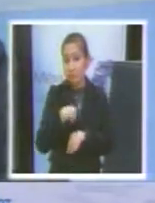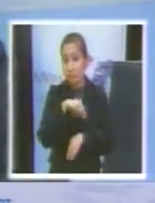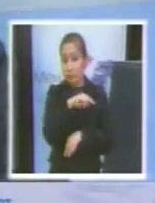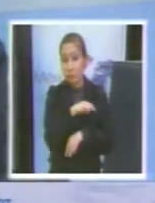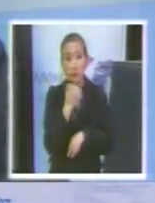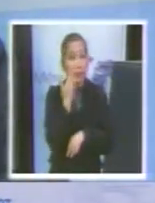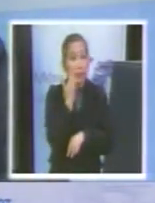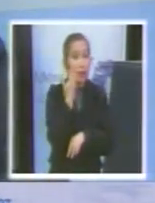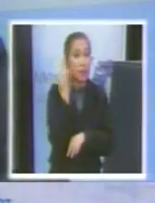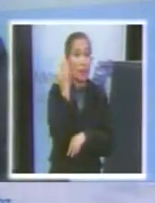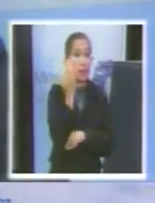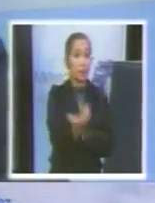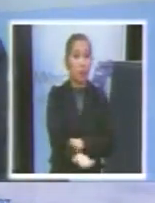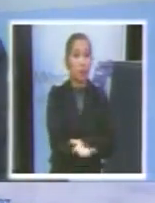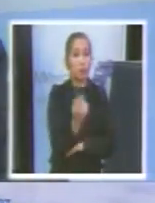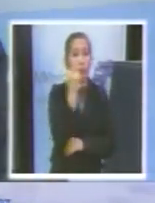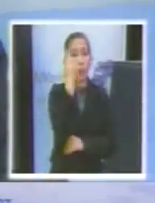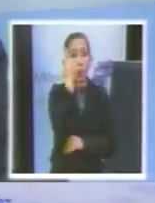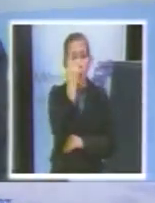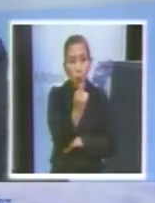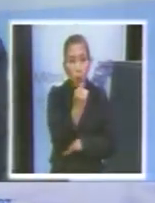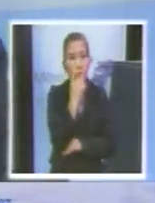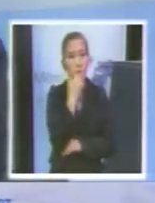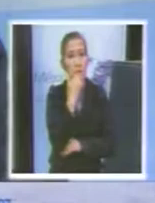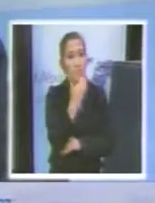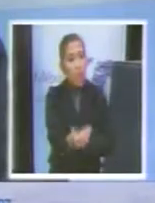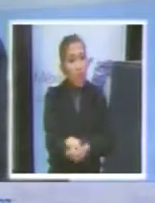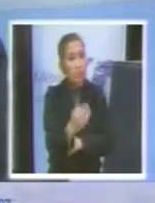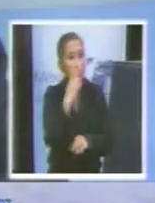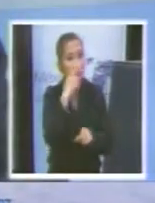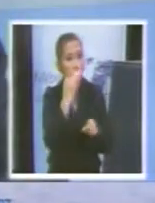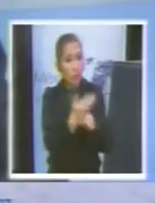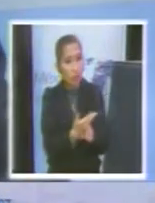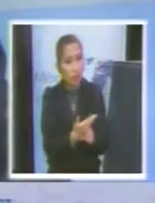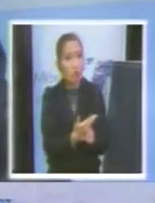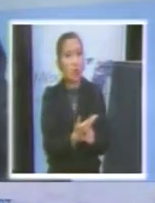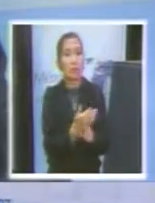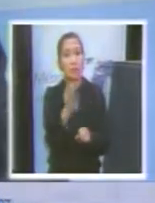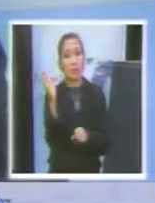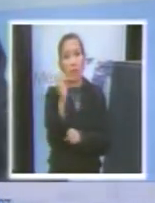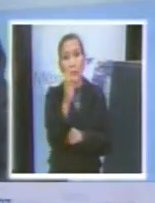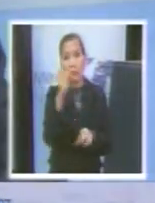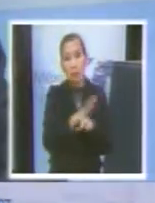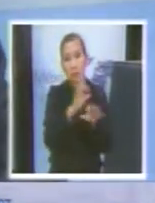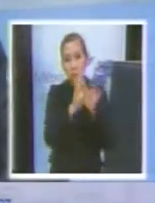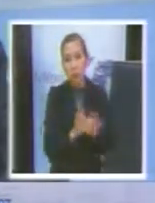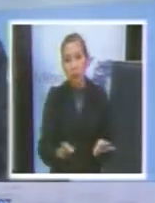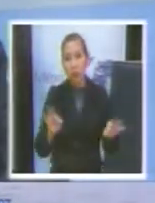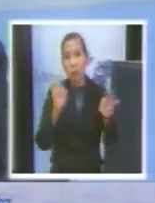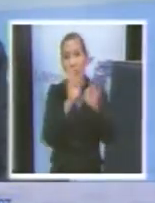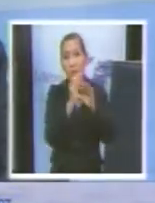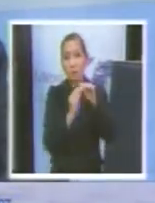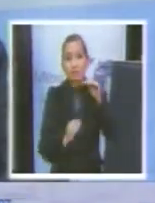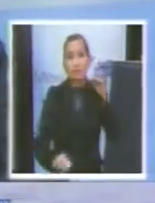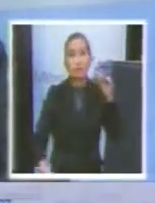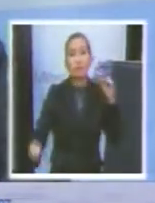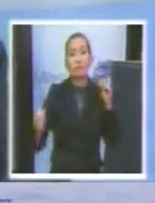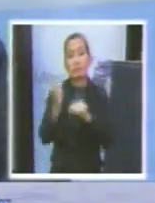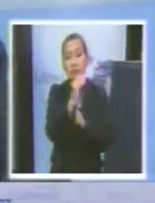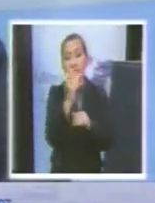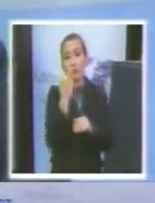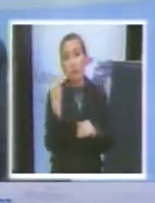ser un actor global responsable y quizás lo que es más importante, relevante,